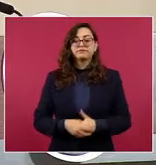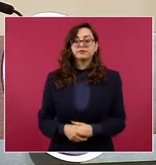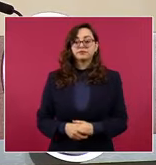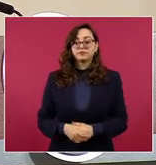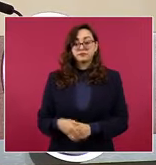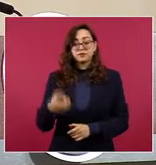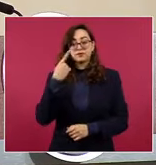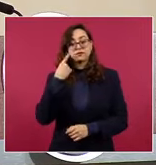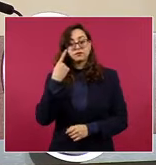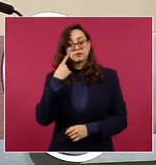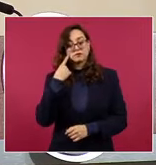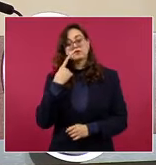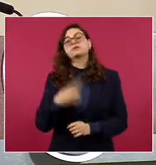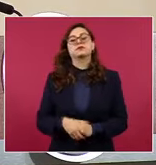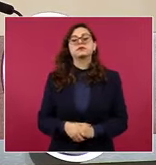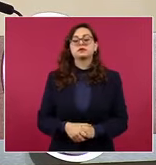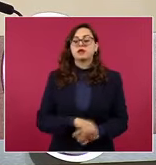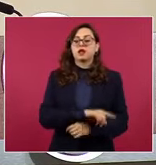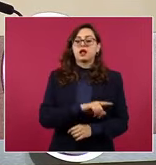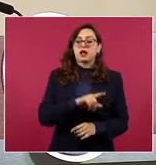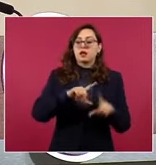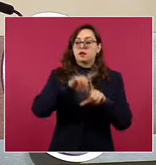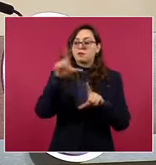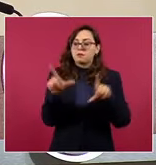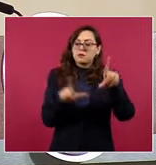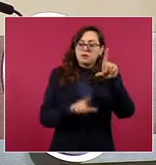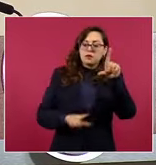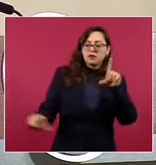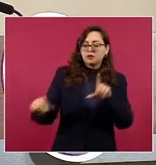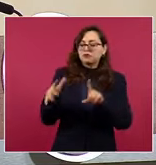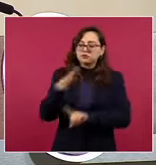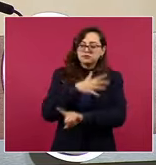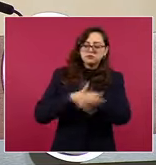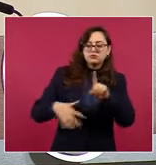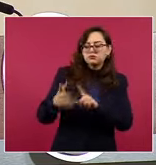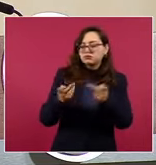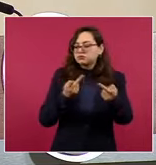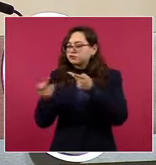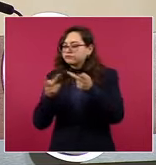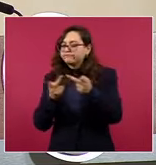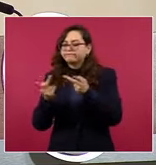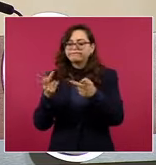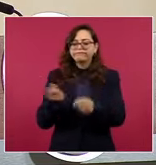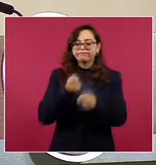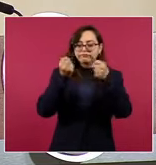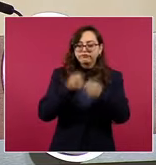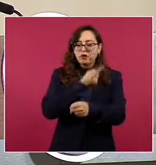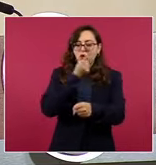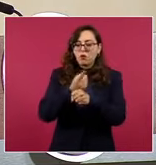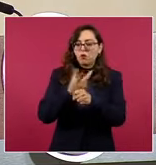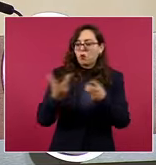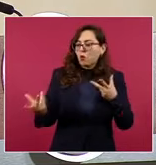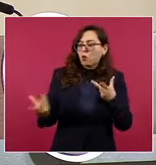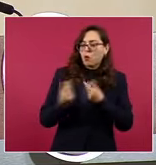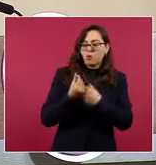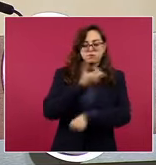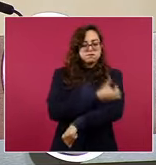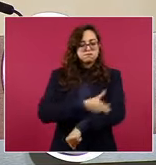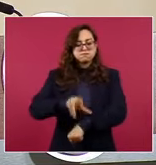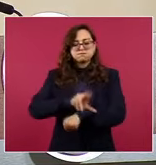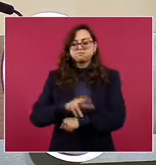Estrategia Nacional de Seguridad, que marca la coordinación de esfuerzos, la planeación de acciones,